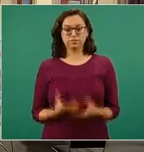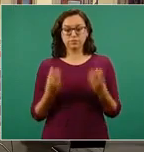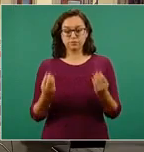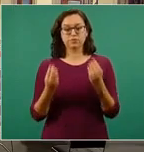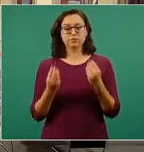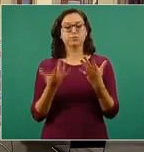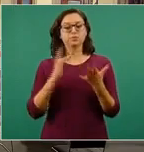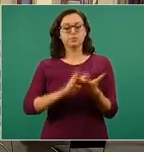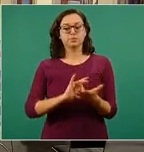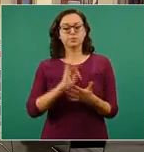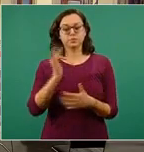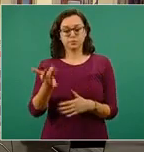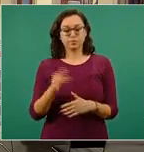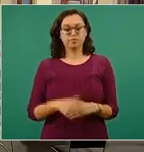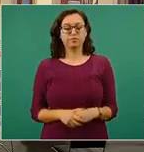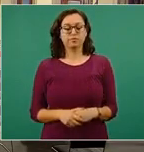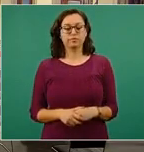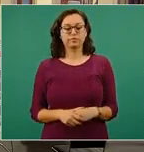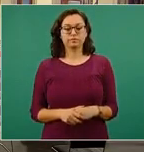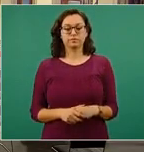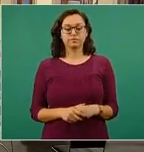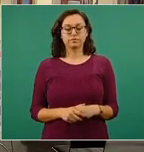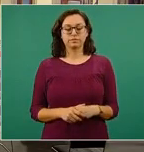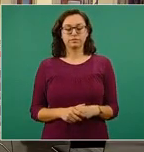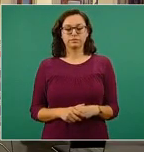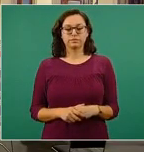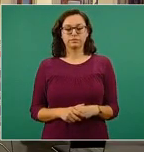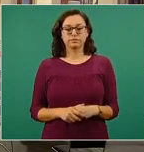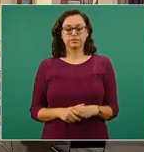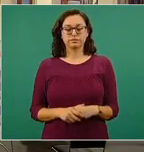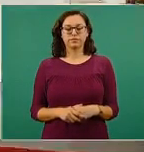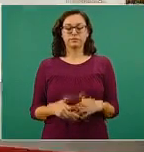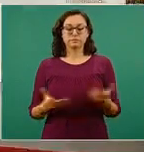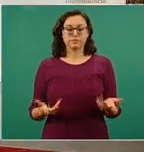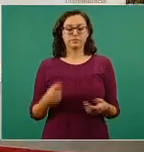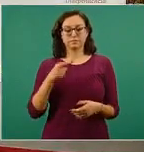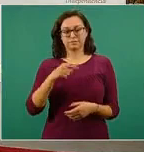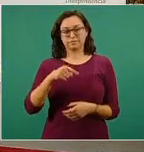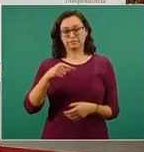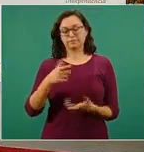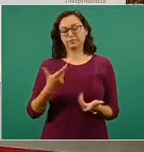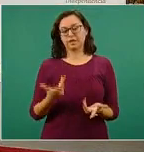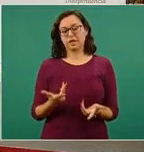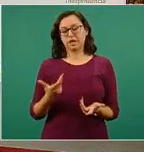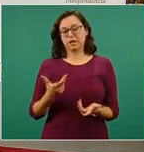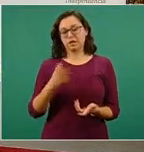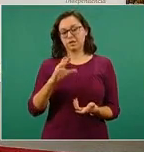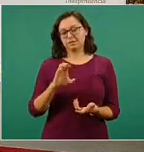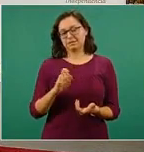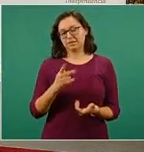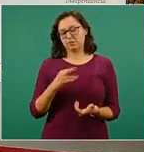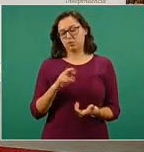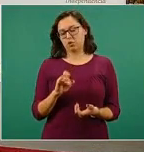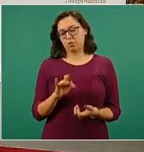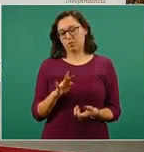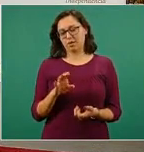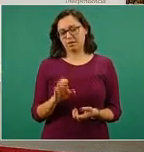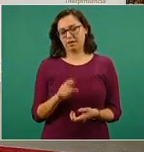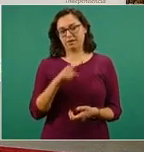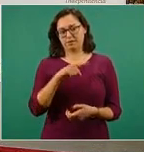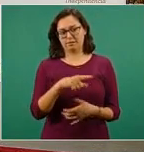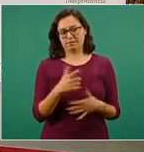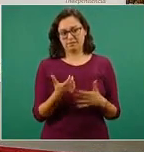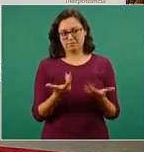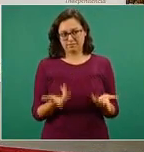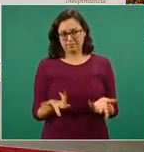Muchísimas gracias, muchas gracias a la Dirección General de Comunicación Social por apoyarnos con